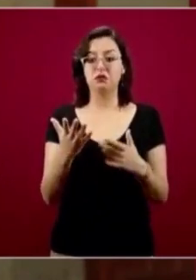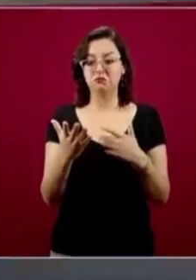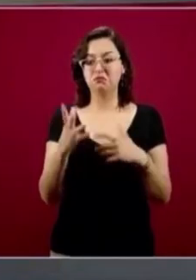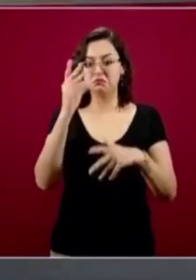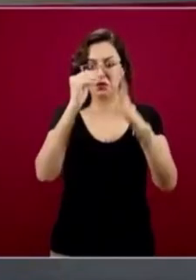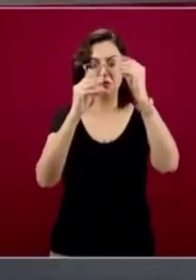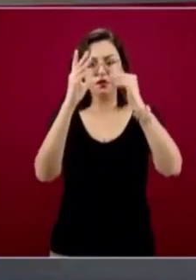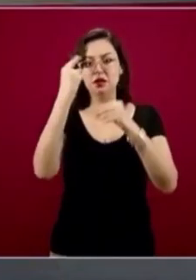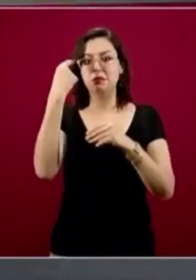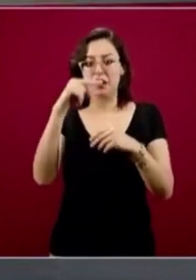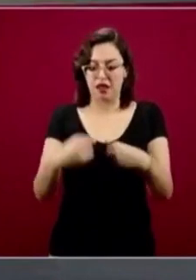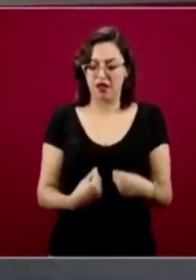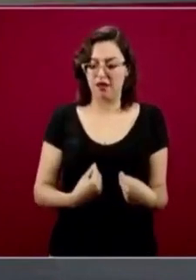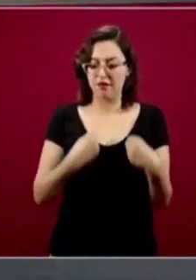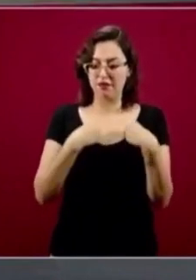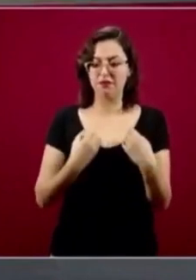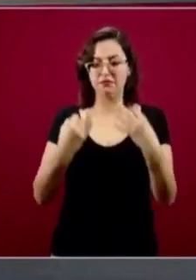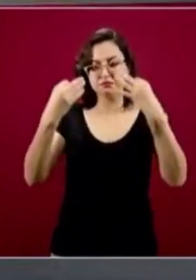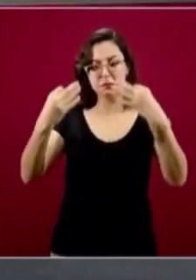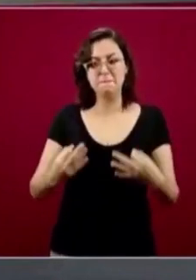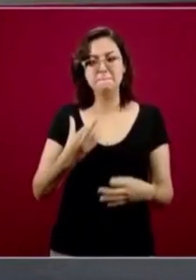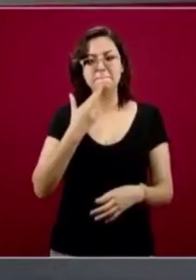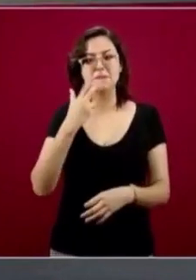mejor. Adelante.